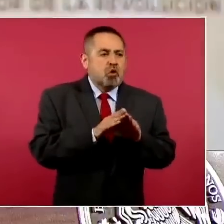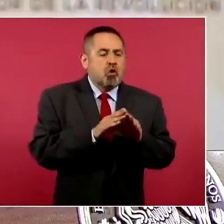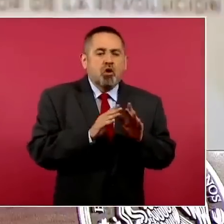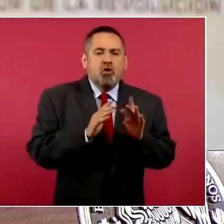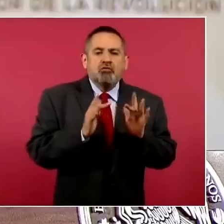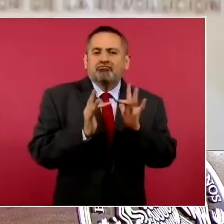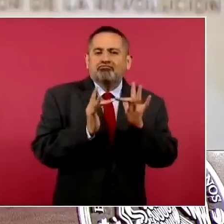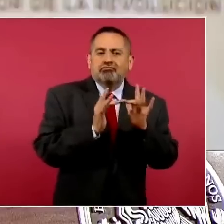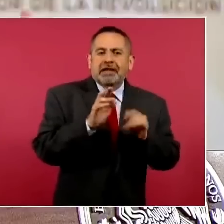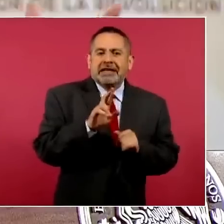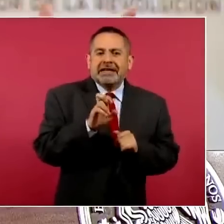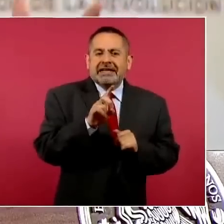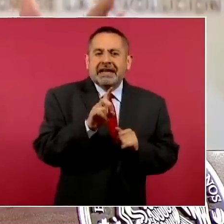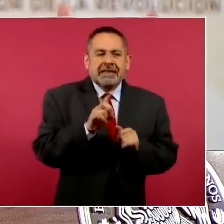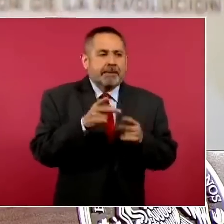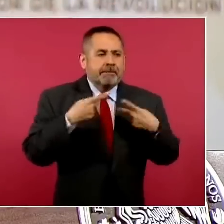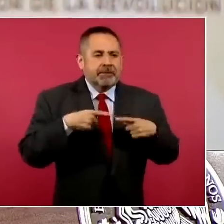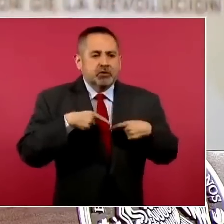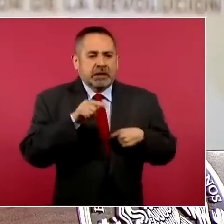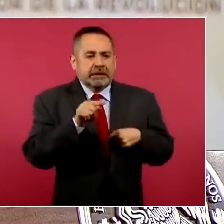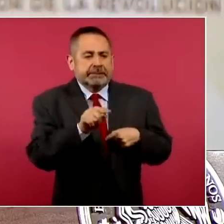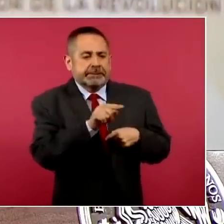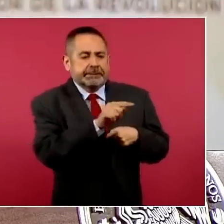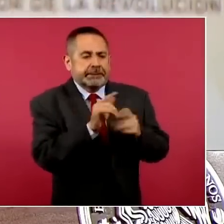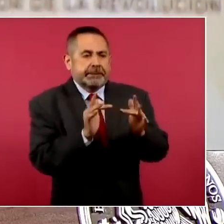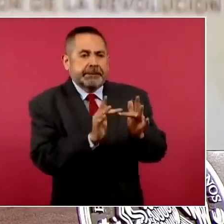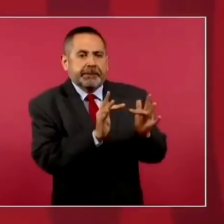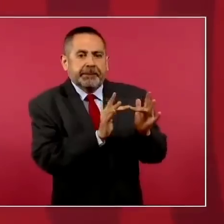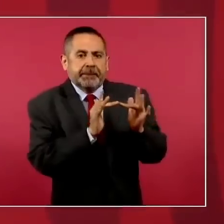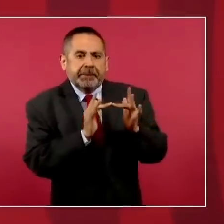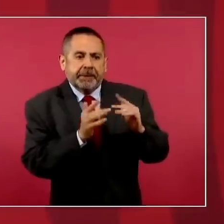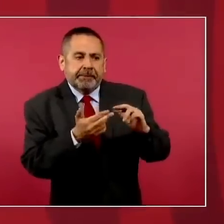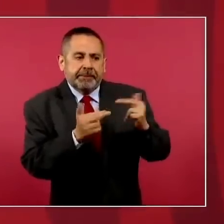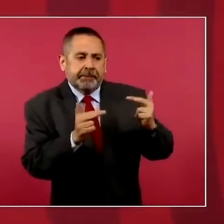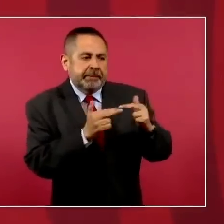componendas y complicidades,